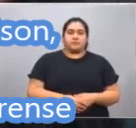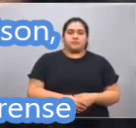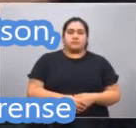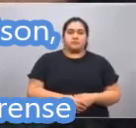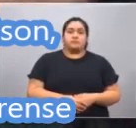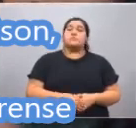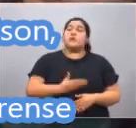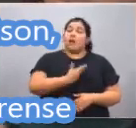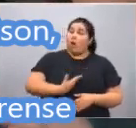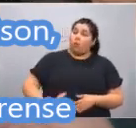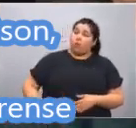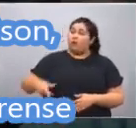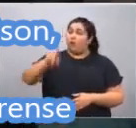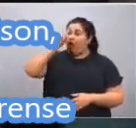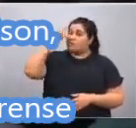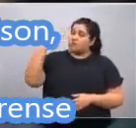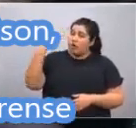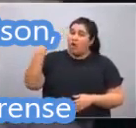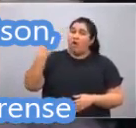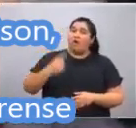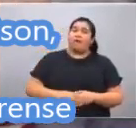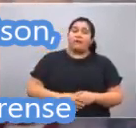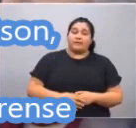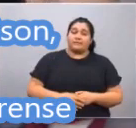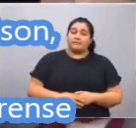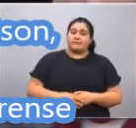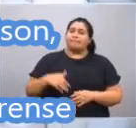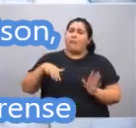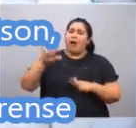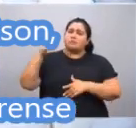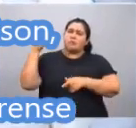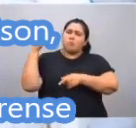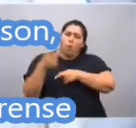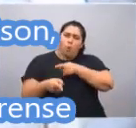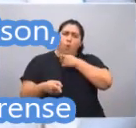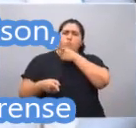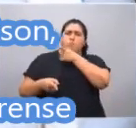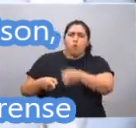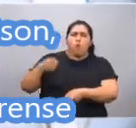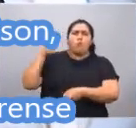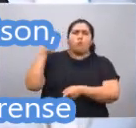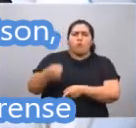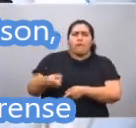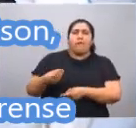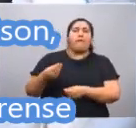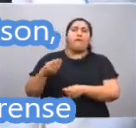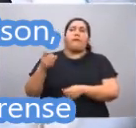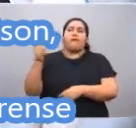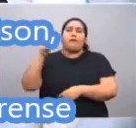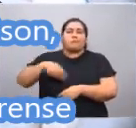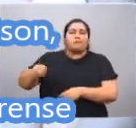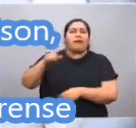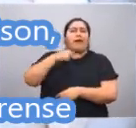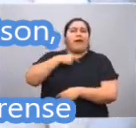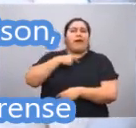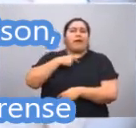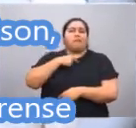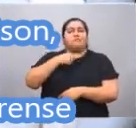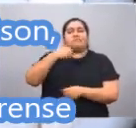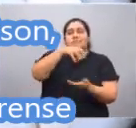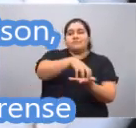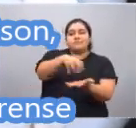Mientras el gobierno nacional ataca e intenta